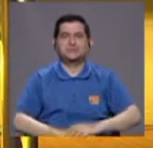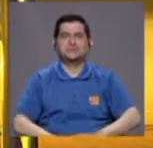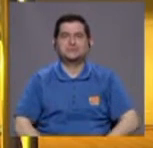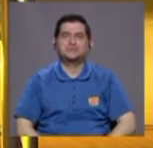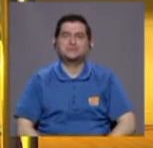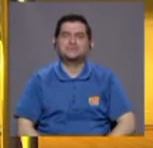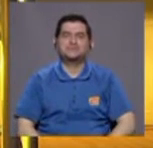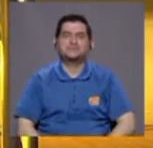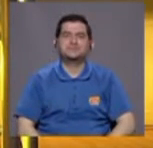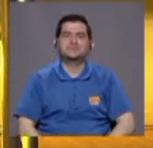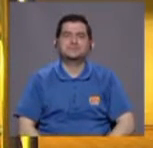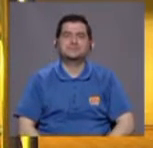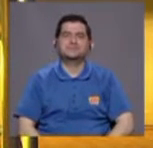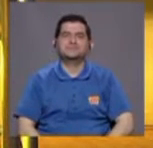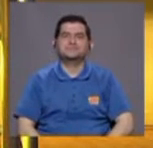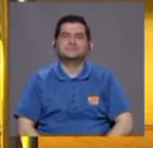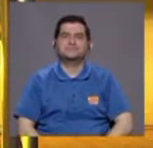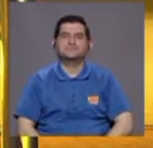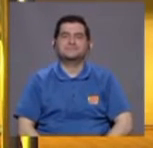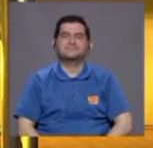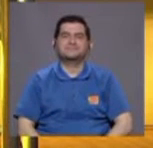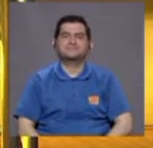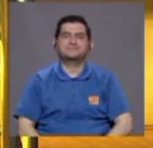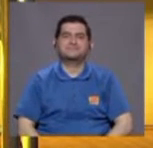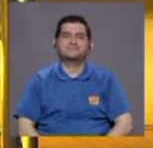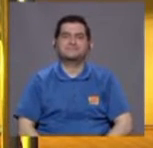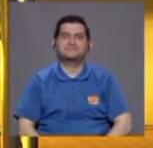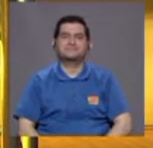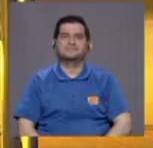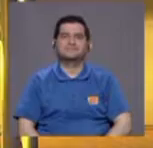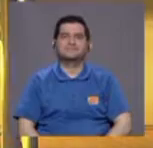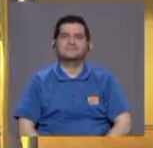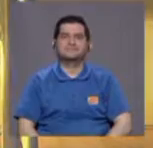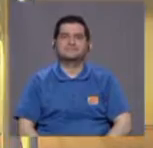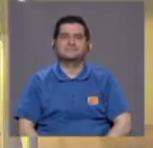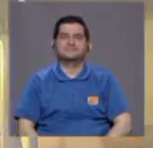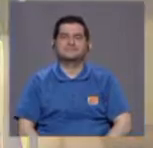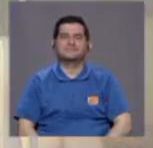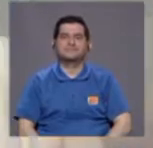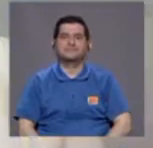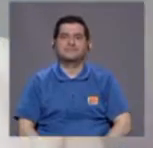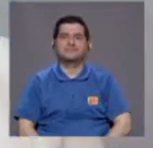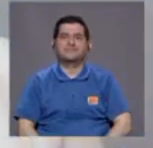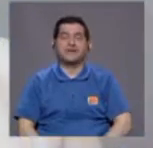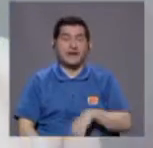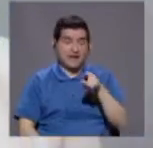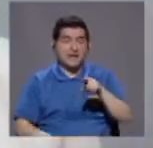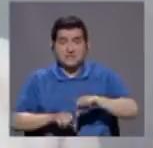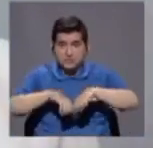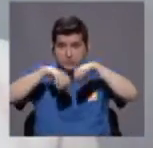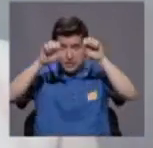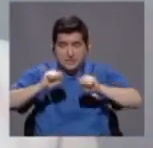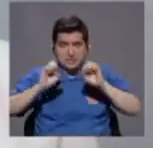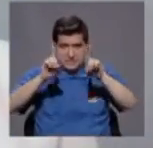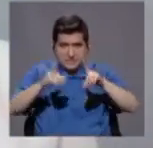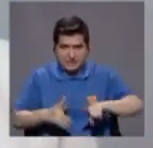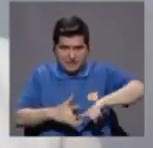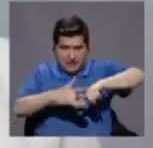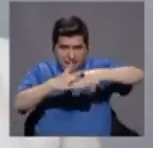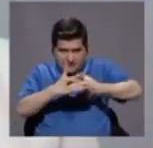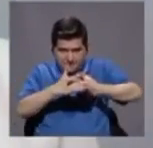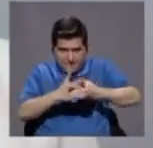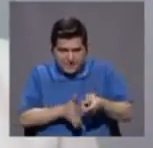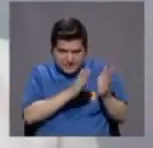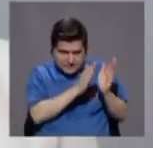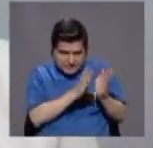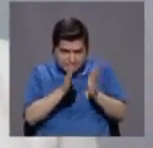Sí, este sistema educativo que empieza a formarse